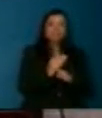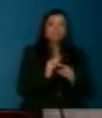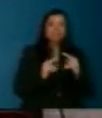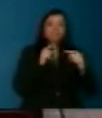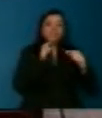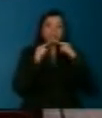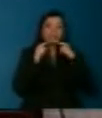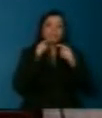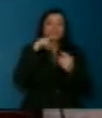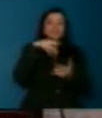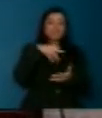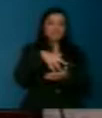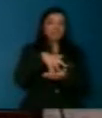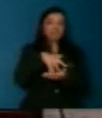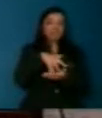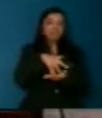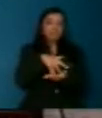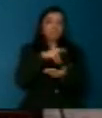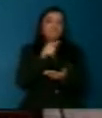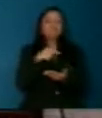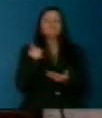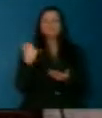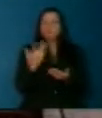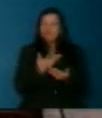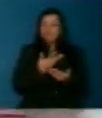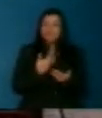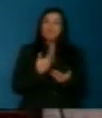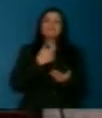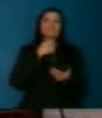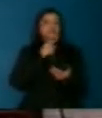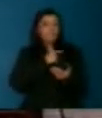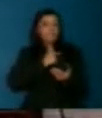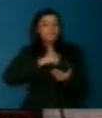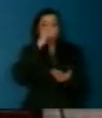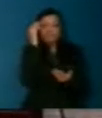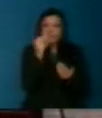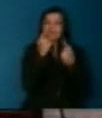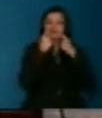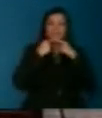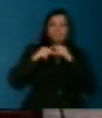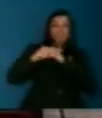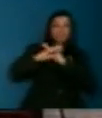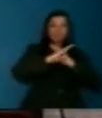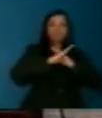continuaremos defendiendo, aún nadando contracorriente.